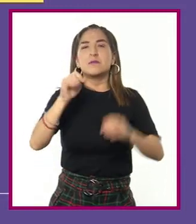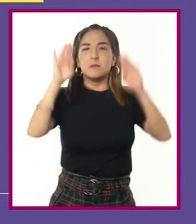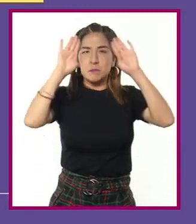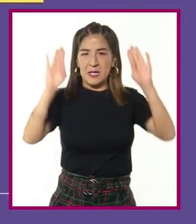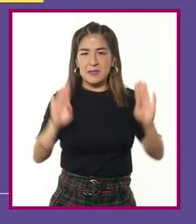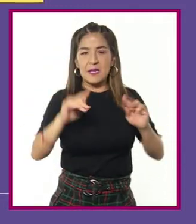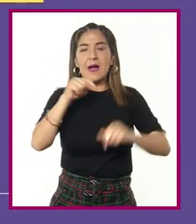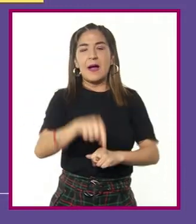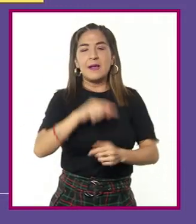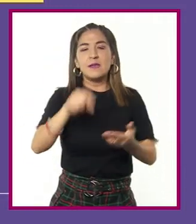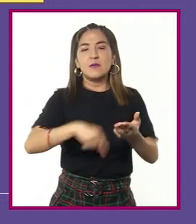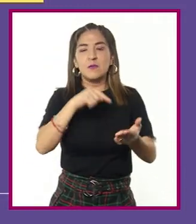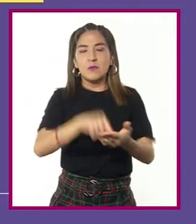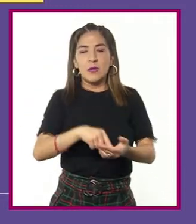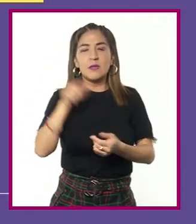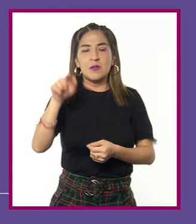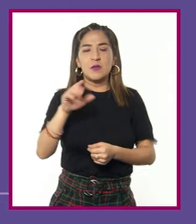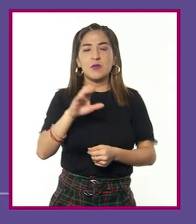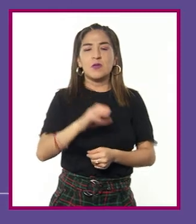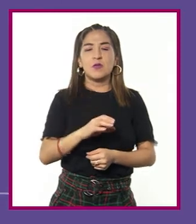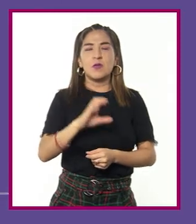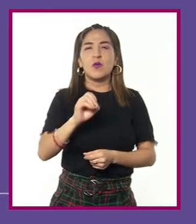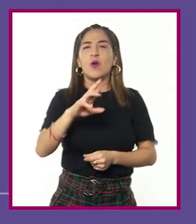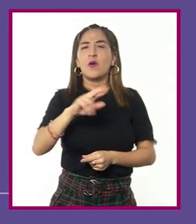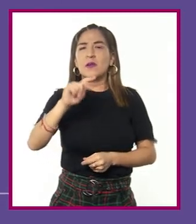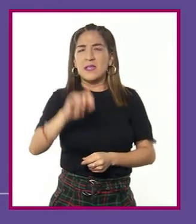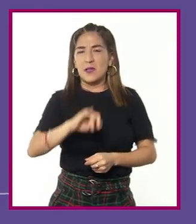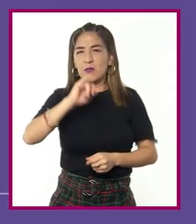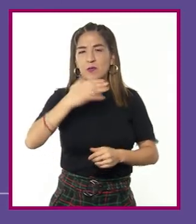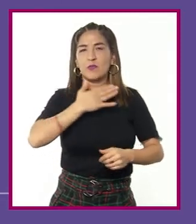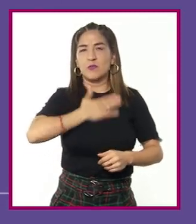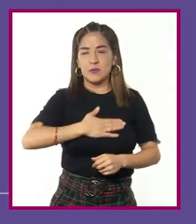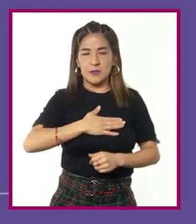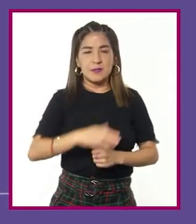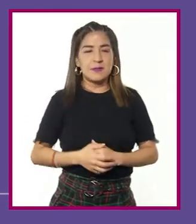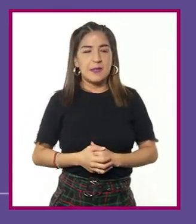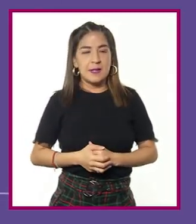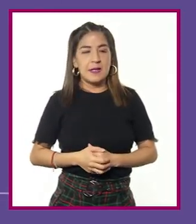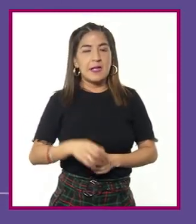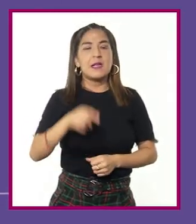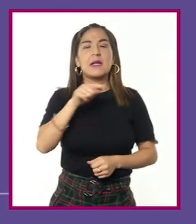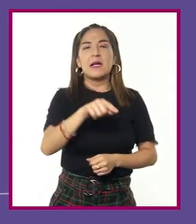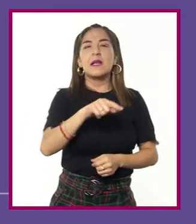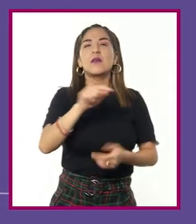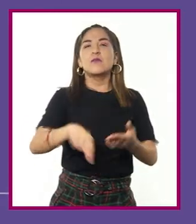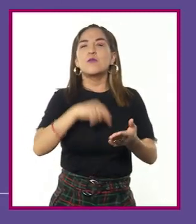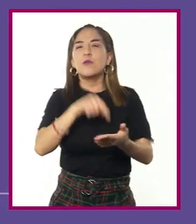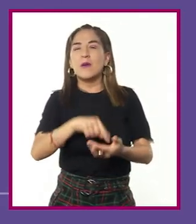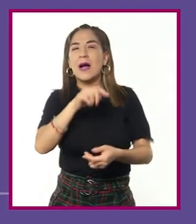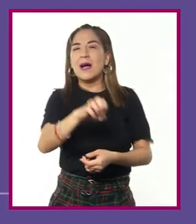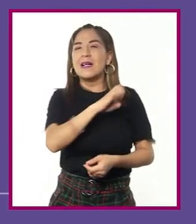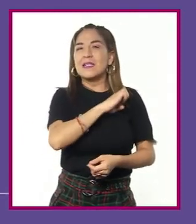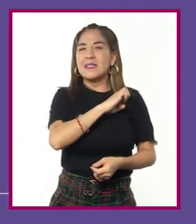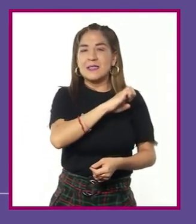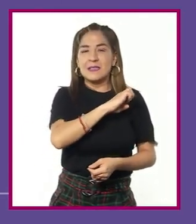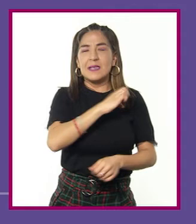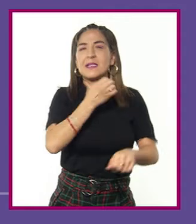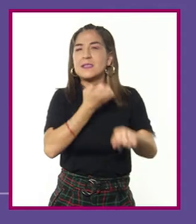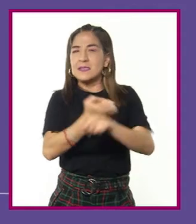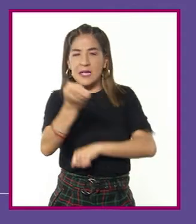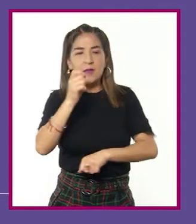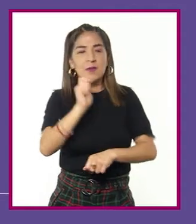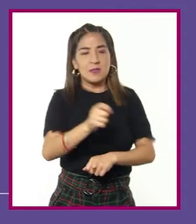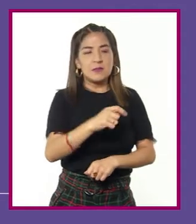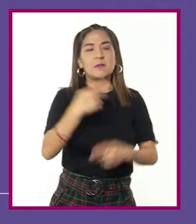de Justicia de la Nación. A nivel estatal, se integra por las diputadas y diputados estatales, la gobernadora